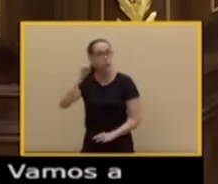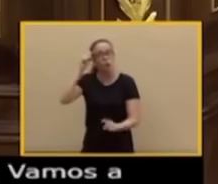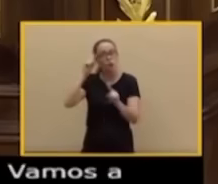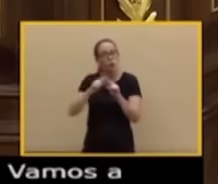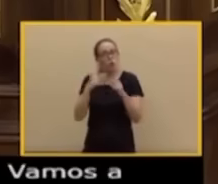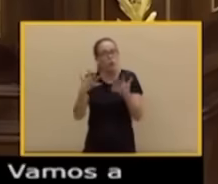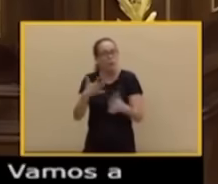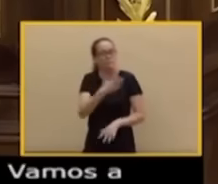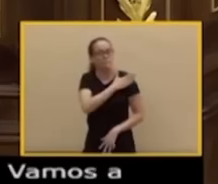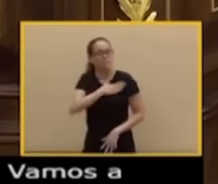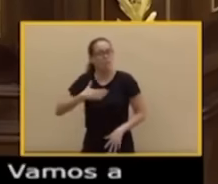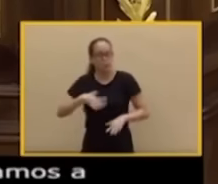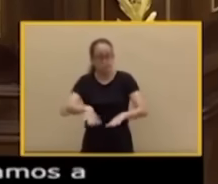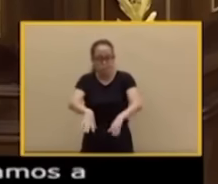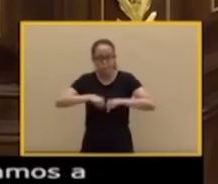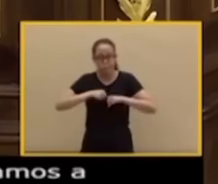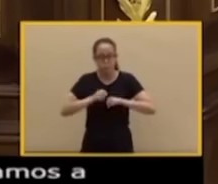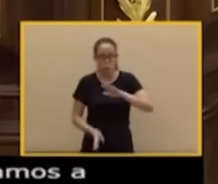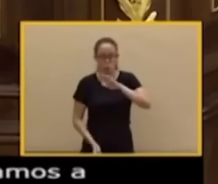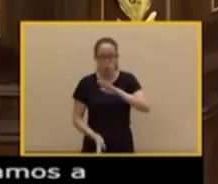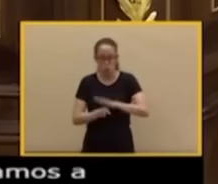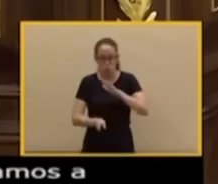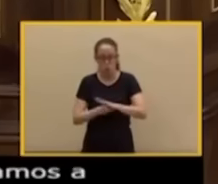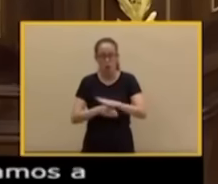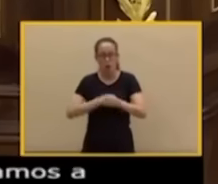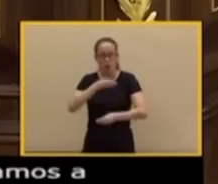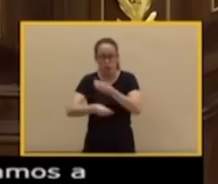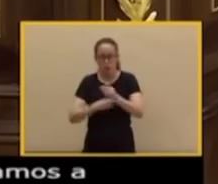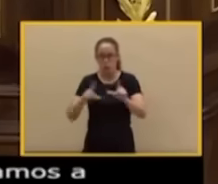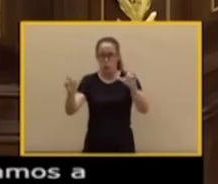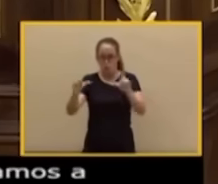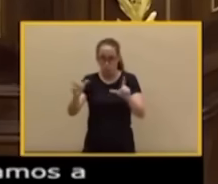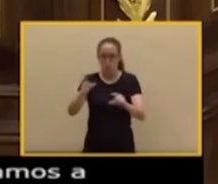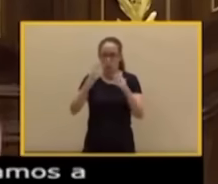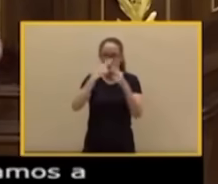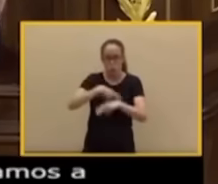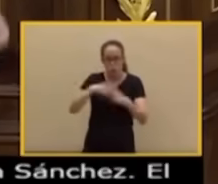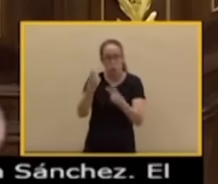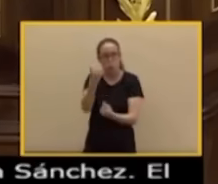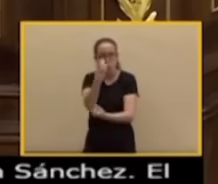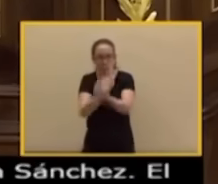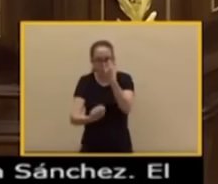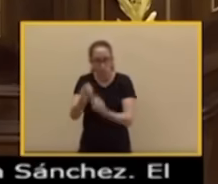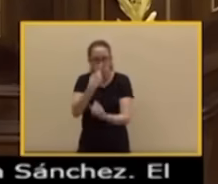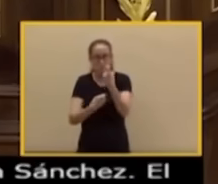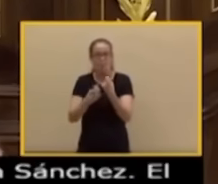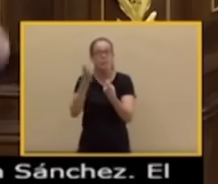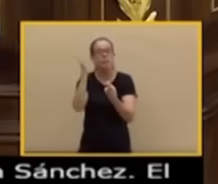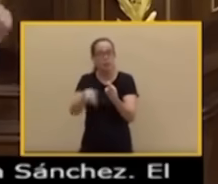poder, controlando la tele pública, las encuestas, criminalizando a los constitucionalistas y lavándole